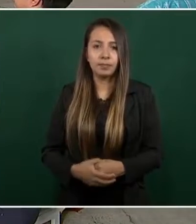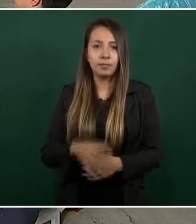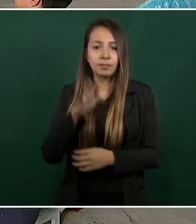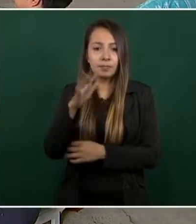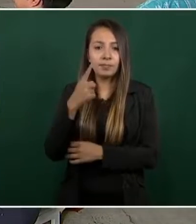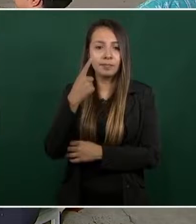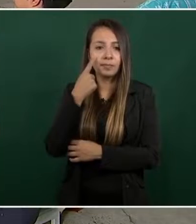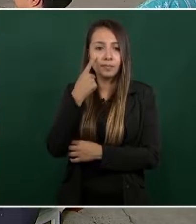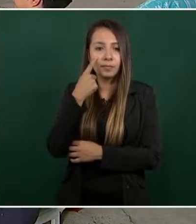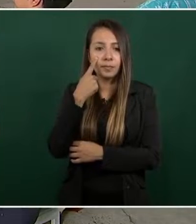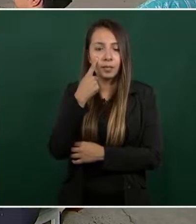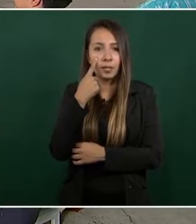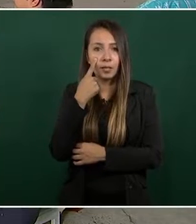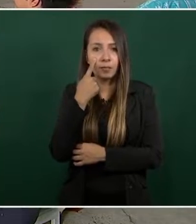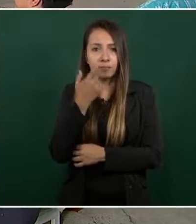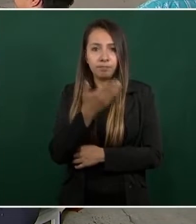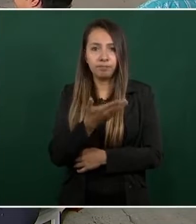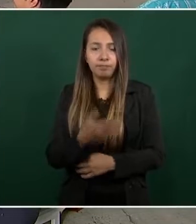esto.